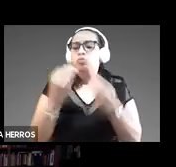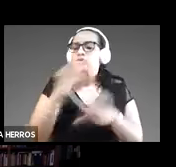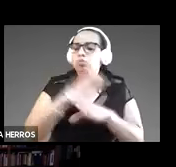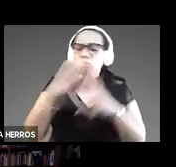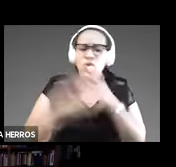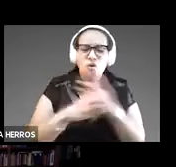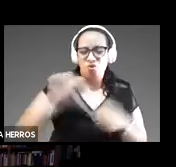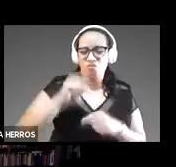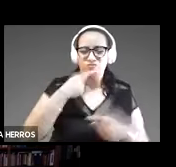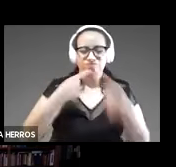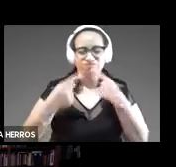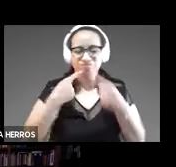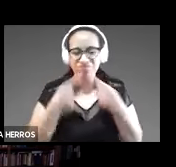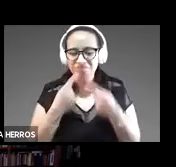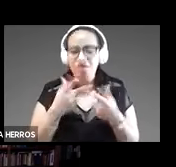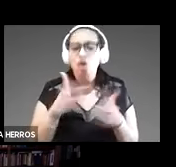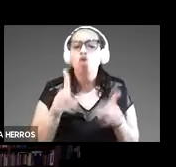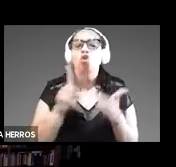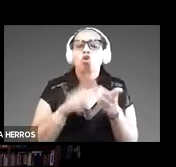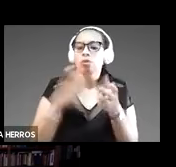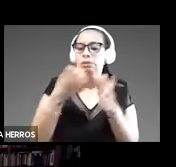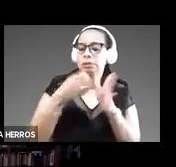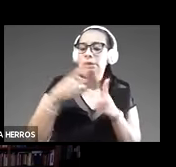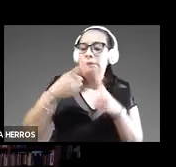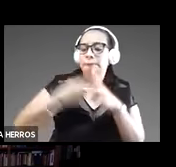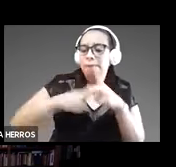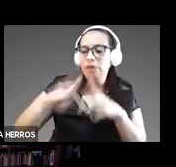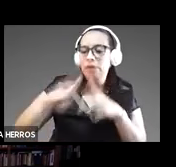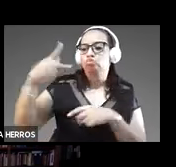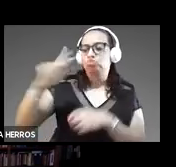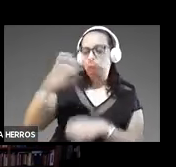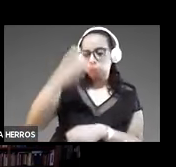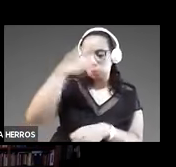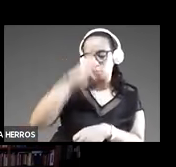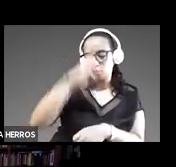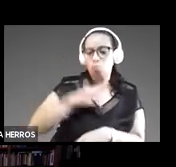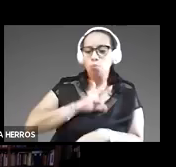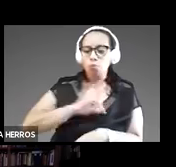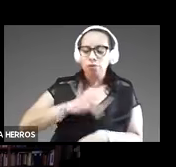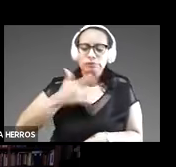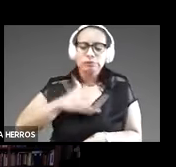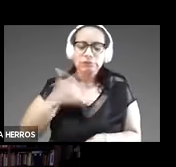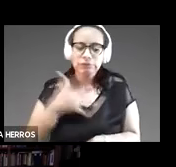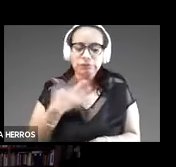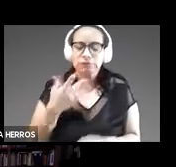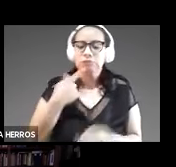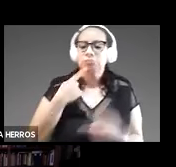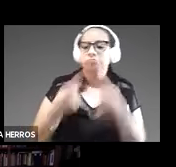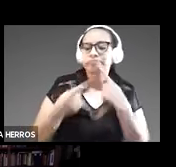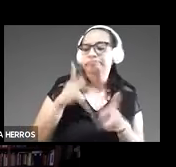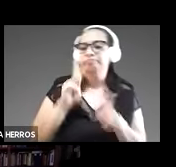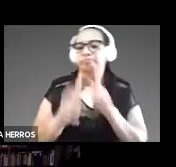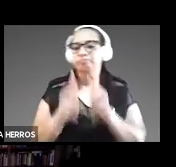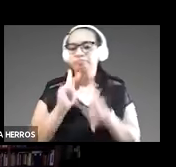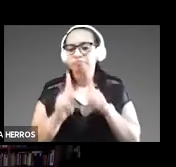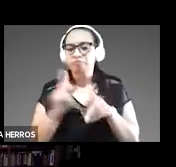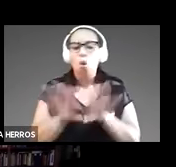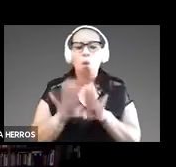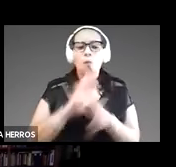platicando emergen de la experiencia de poder sentir, palpar, platicar y llevar más allá de